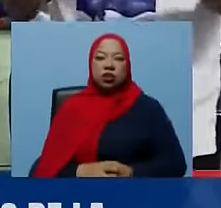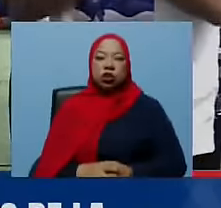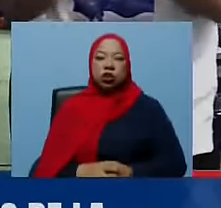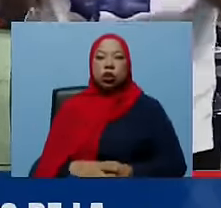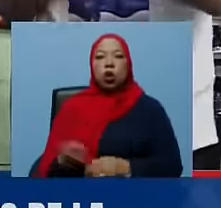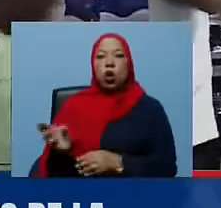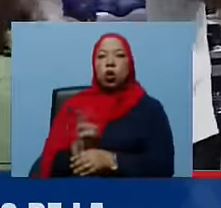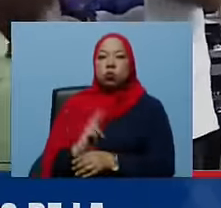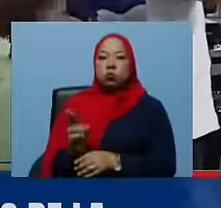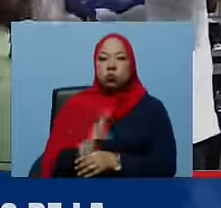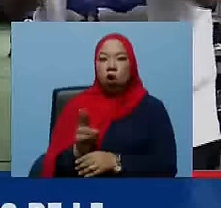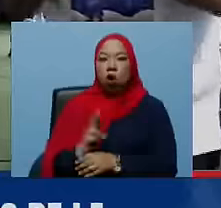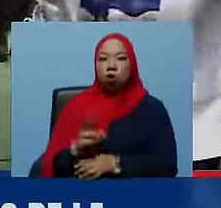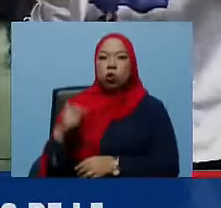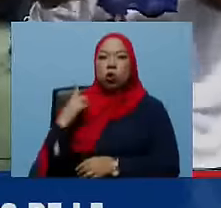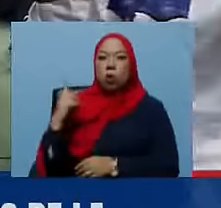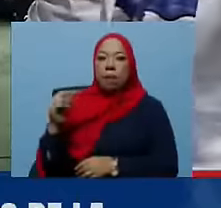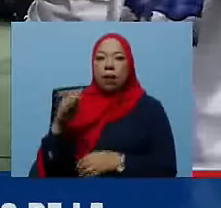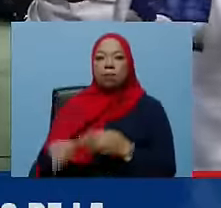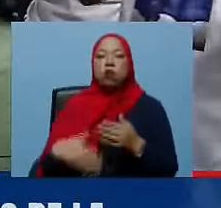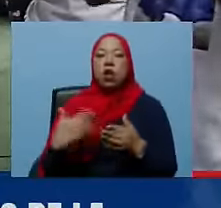Pronto vamos para Coche.